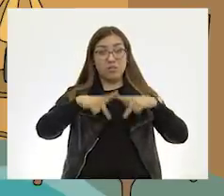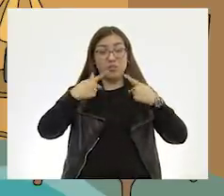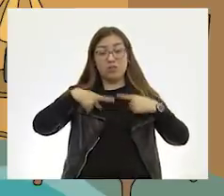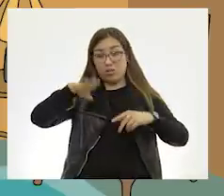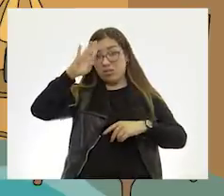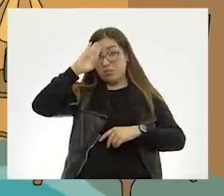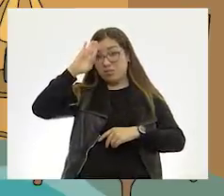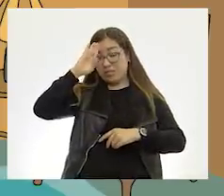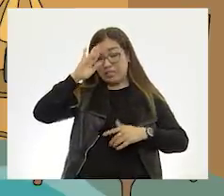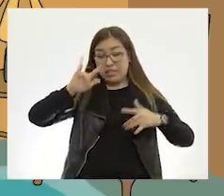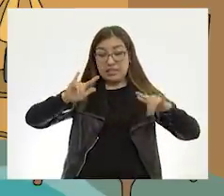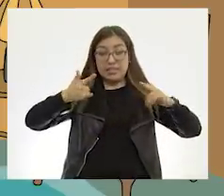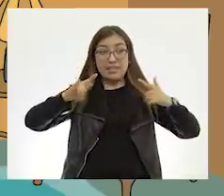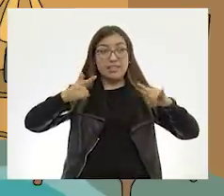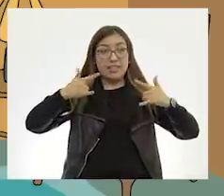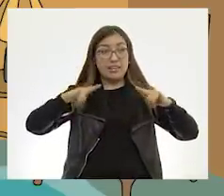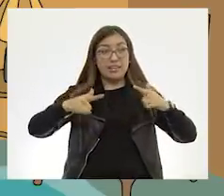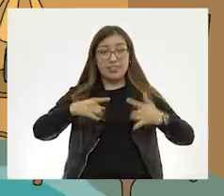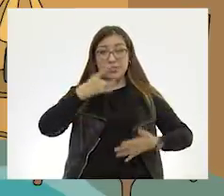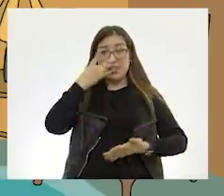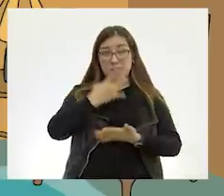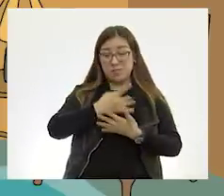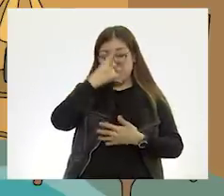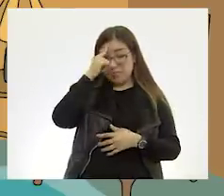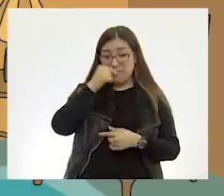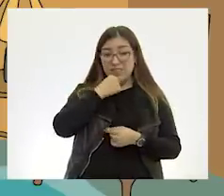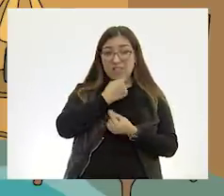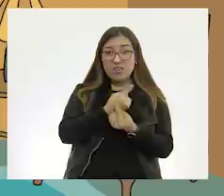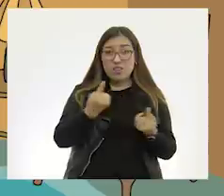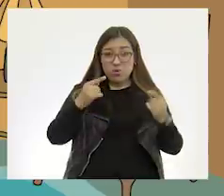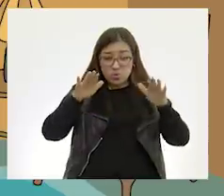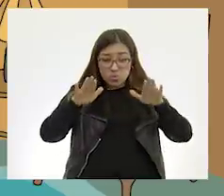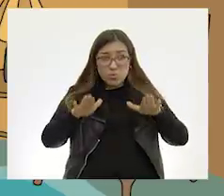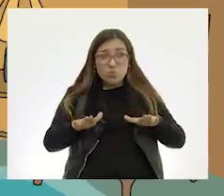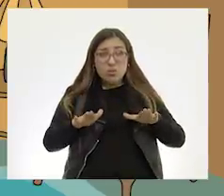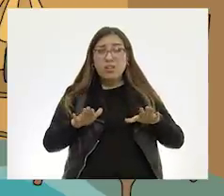para entretener a los niños y a la niña chiquita, ¿no? Y